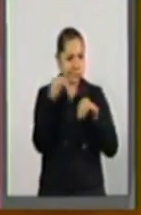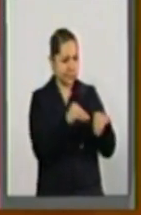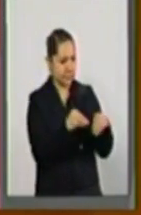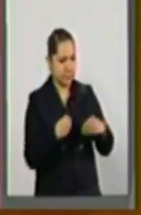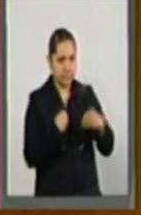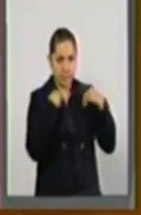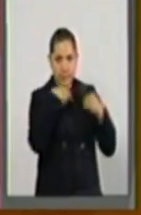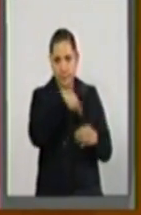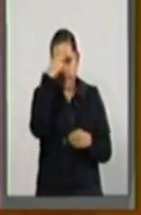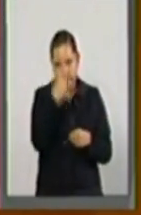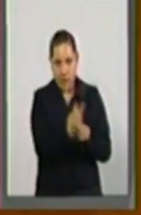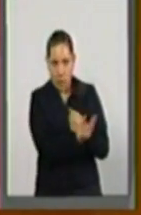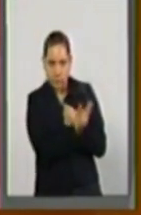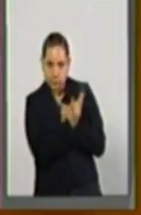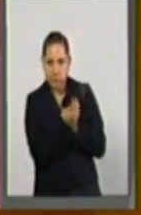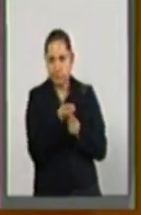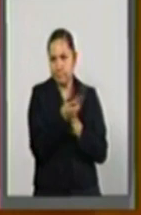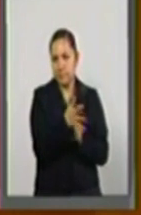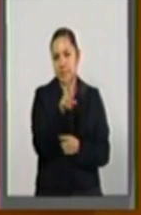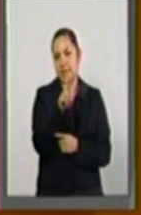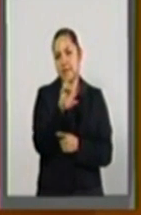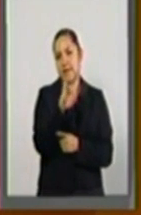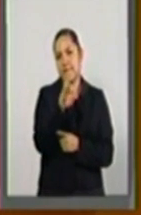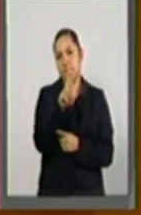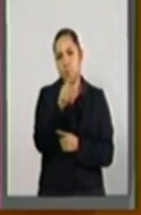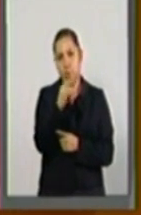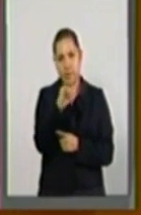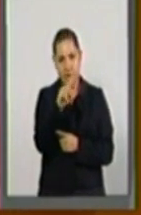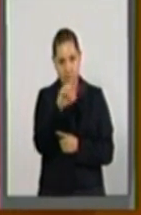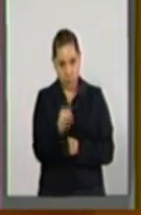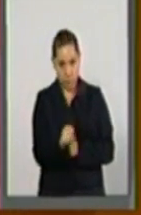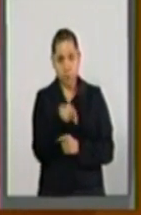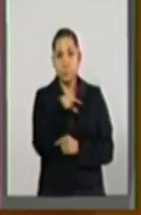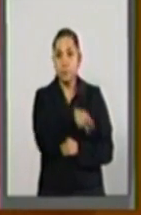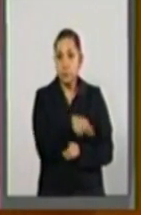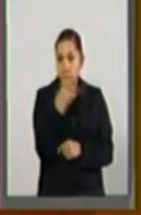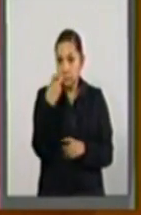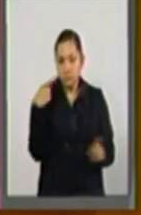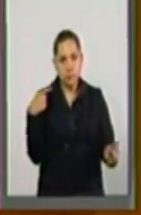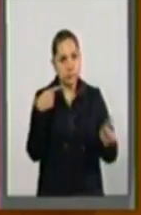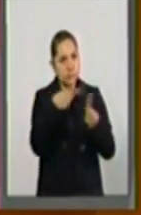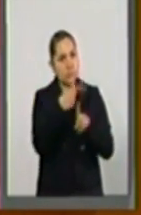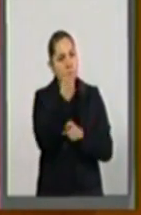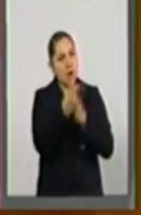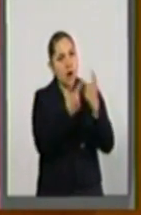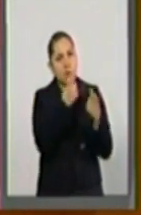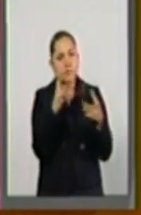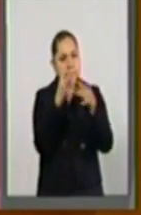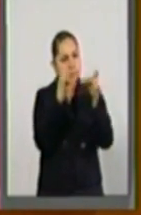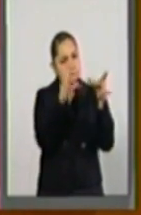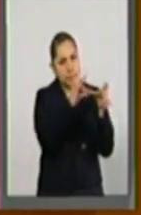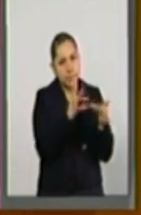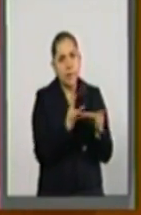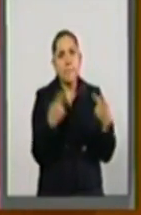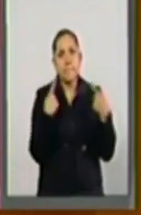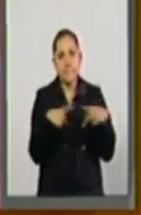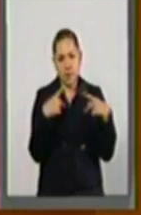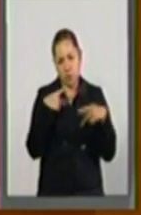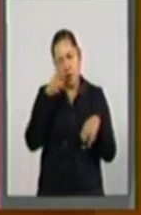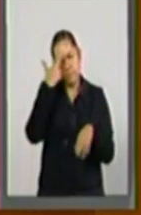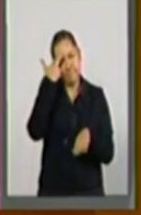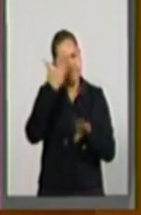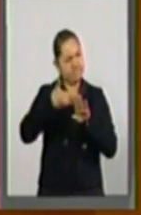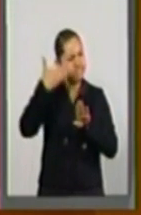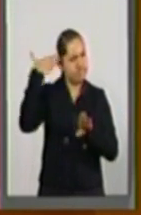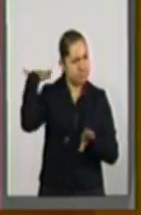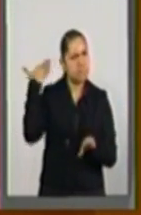Vienen tan solo a la memoria hechos relevantes para la recepción de los orgullosamente denominados trasterrados de España, la